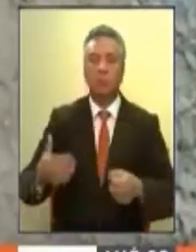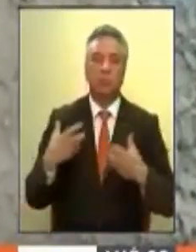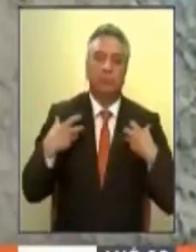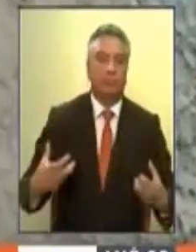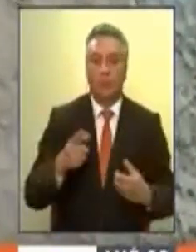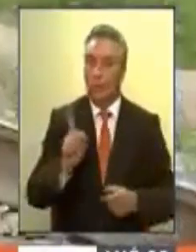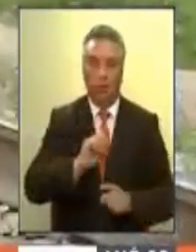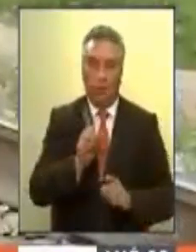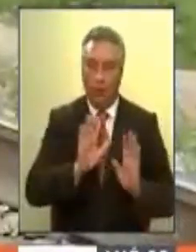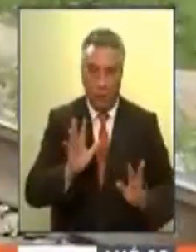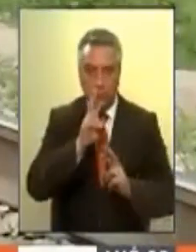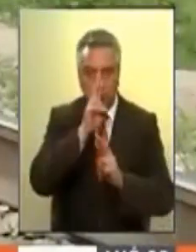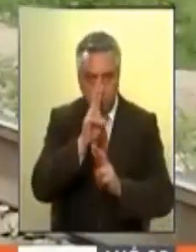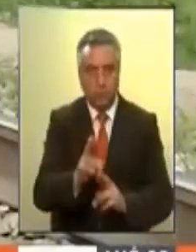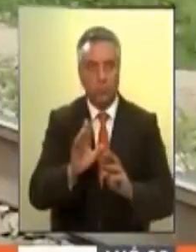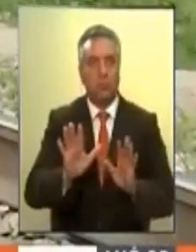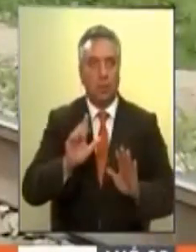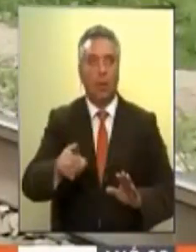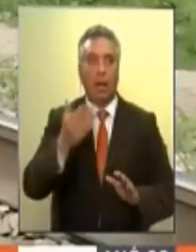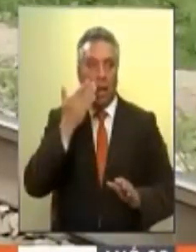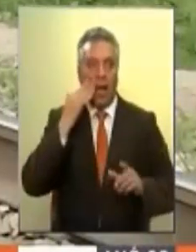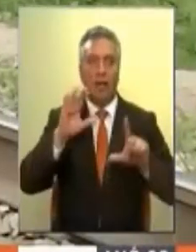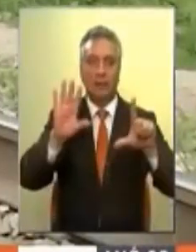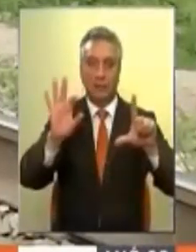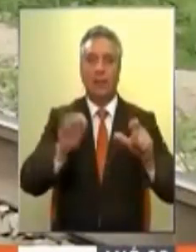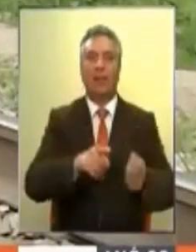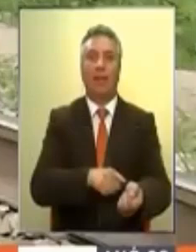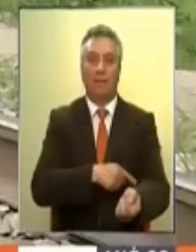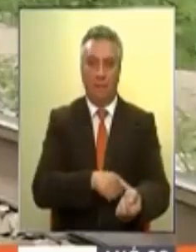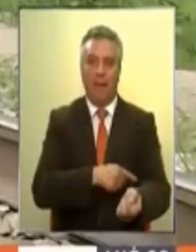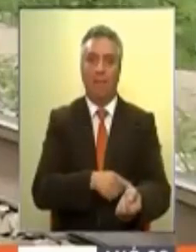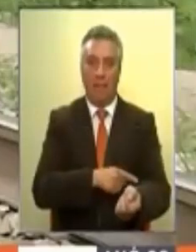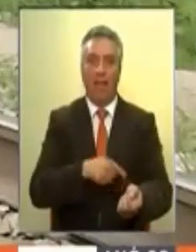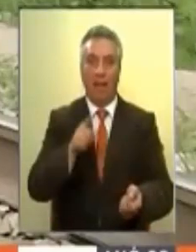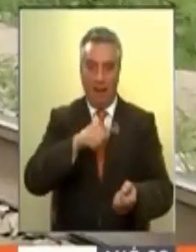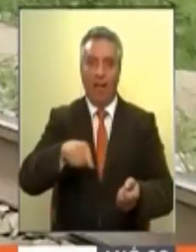significación y el recuerdo de casi 70 familias que en algún momento sufrieron una pérdida.